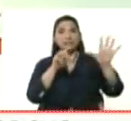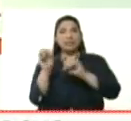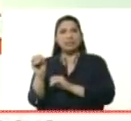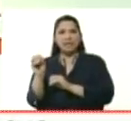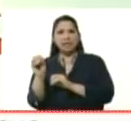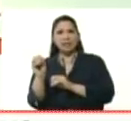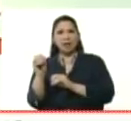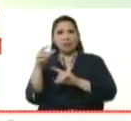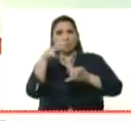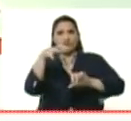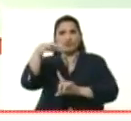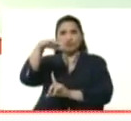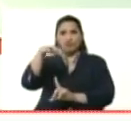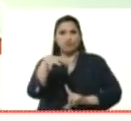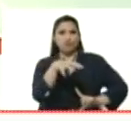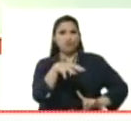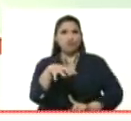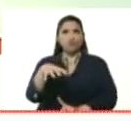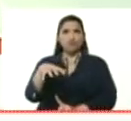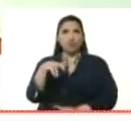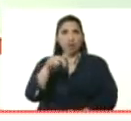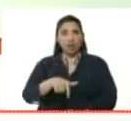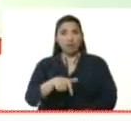paracaidistas. 300.